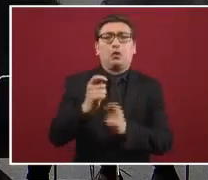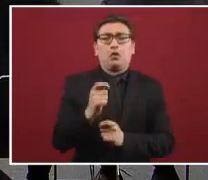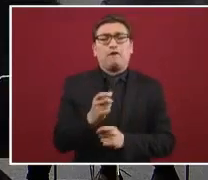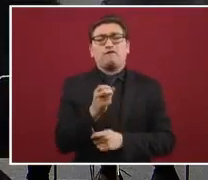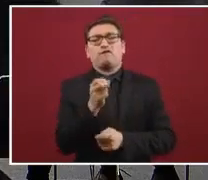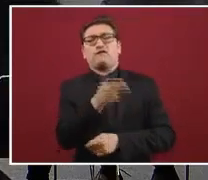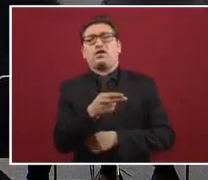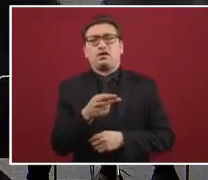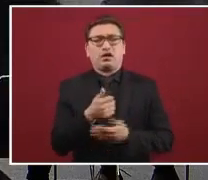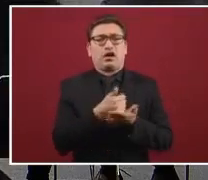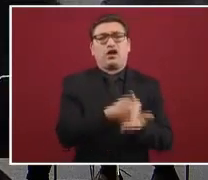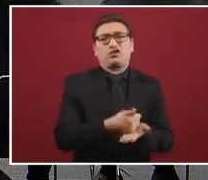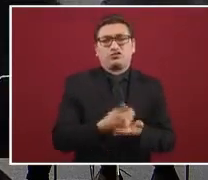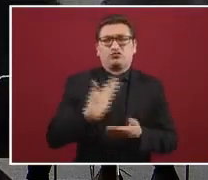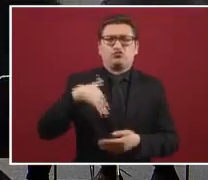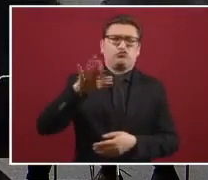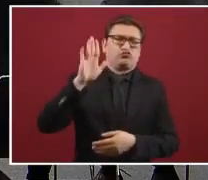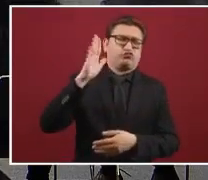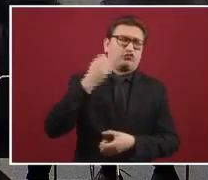Pero desde hace años.